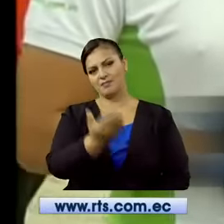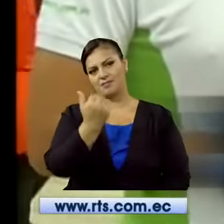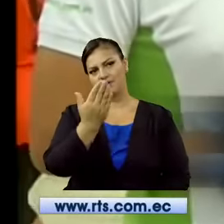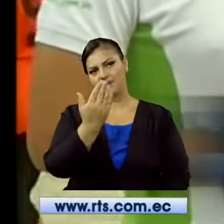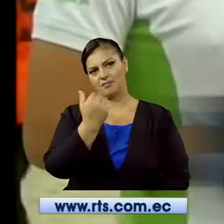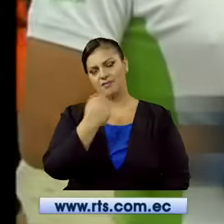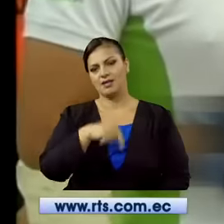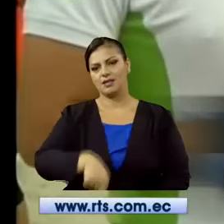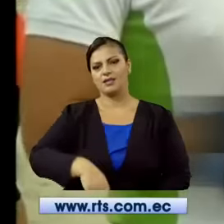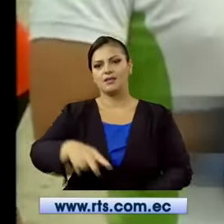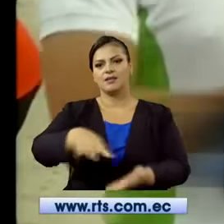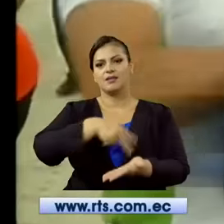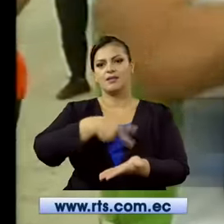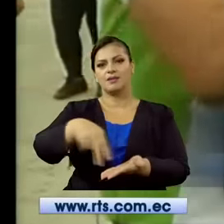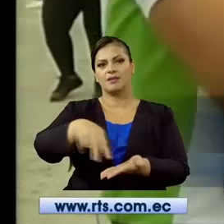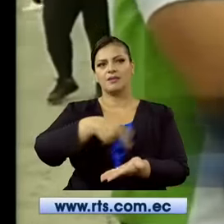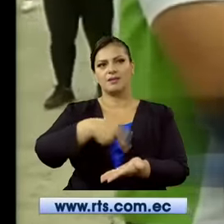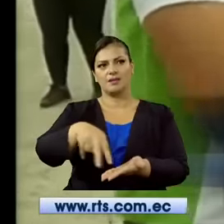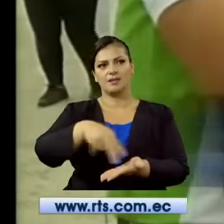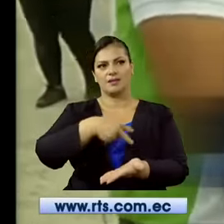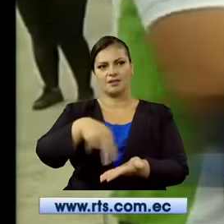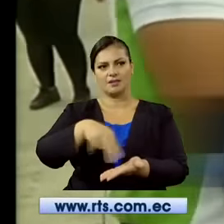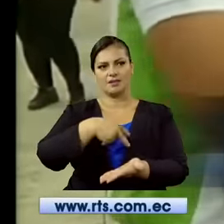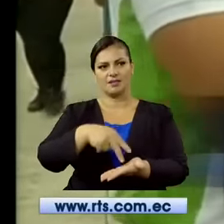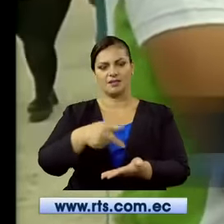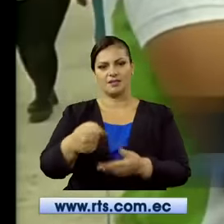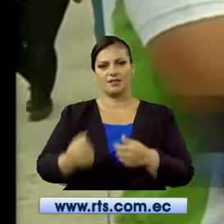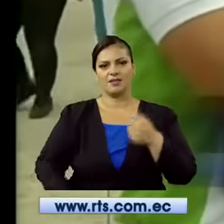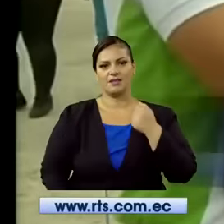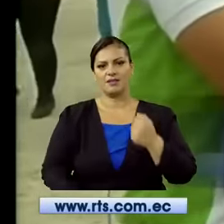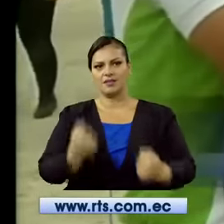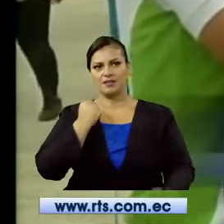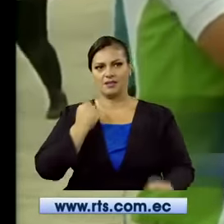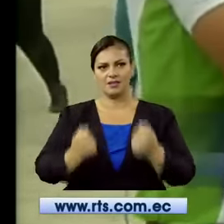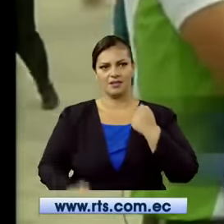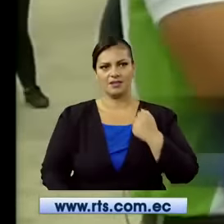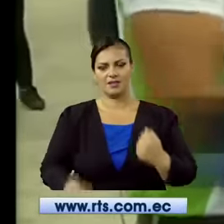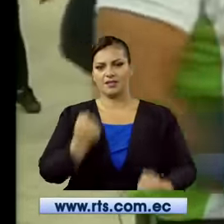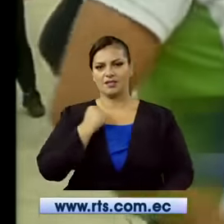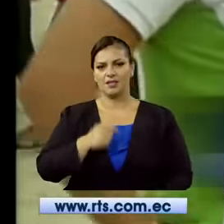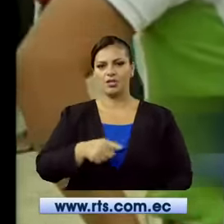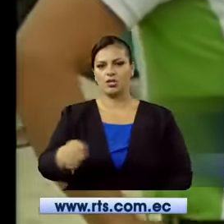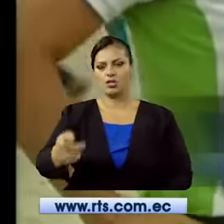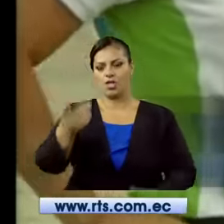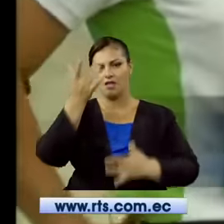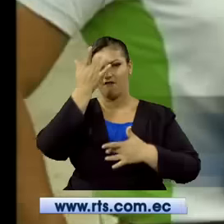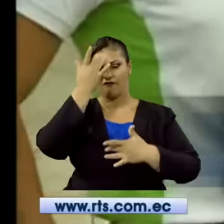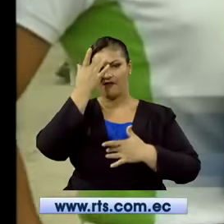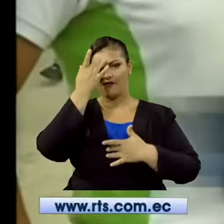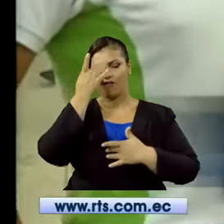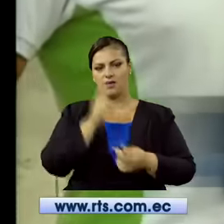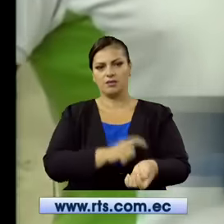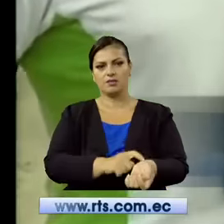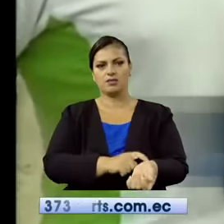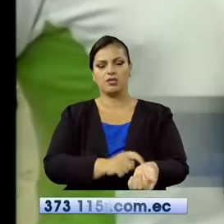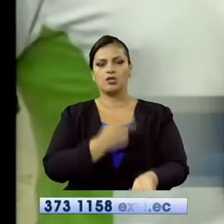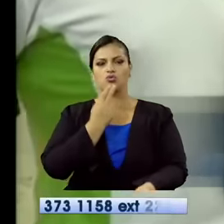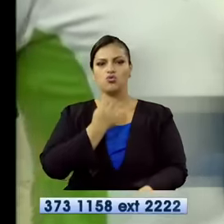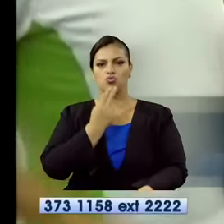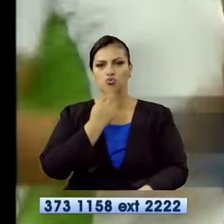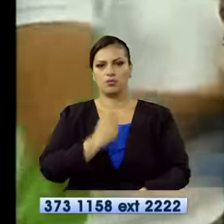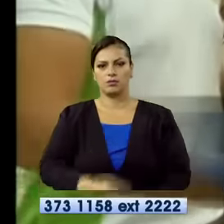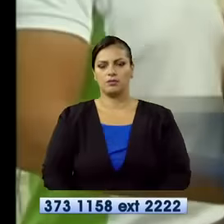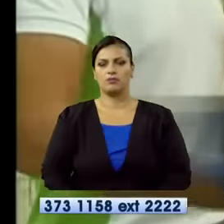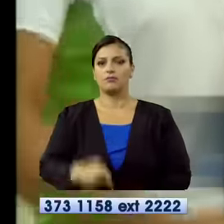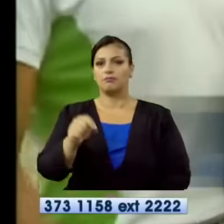hagan ver. Lo que pasa es que aquí nos están quitando. Lo importante es que están realizando ejercicios. Sí, yo tengo diabetes. ¿Cuántos días a la semana lo hacen? Todos los días, de lunes a viernes.